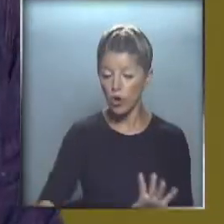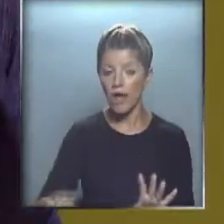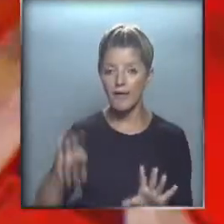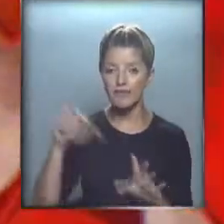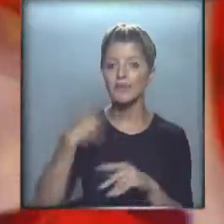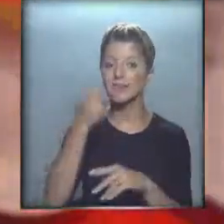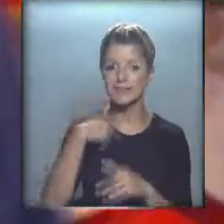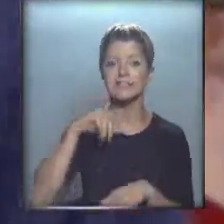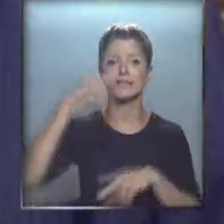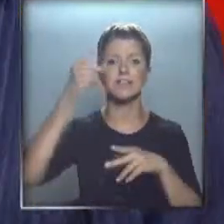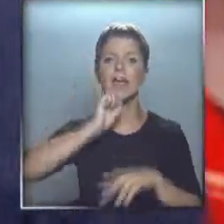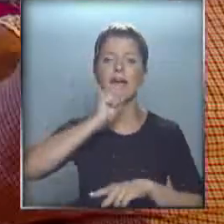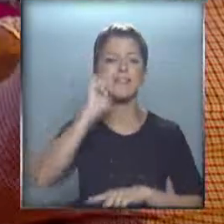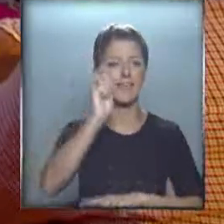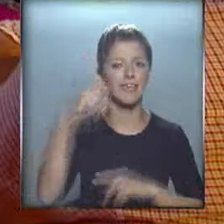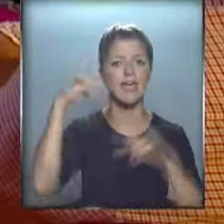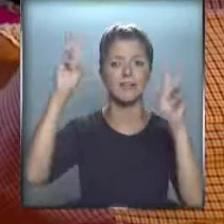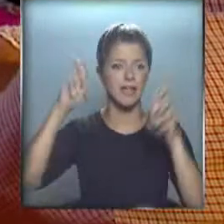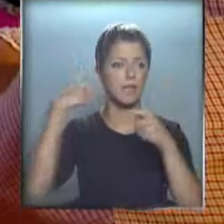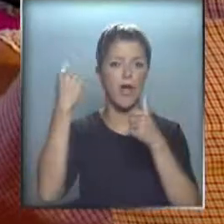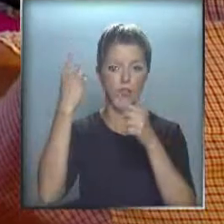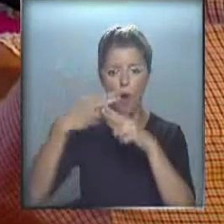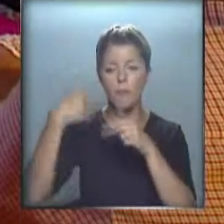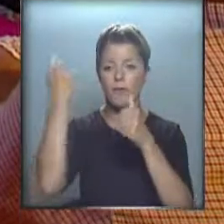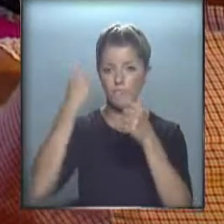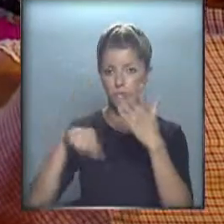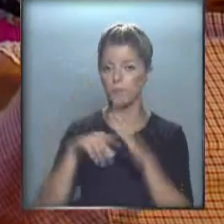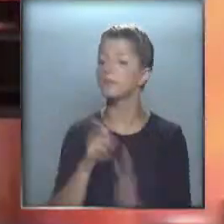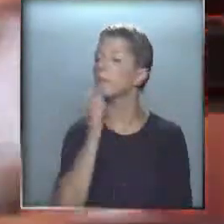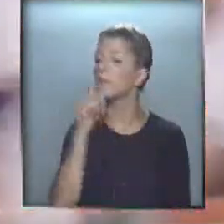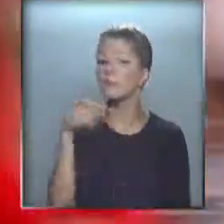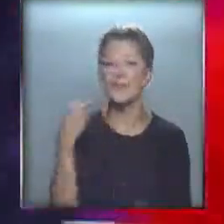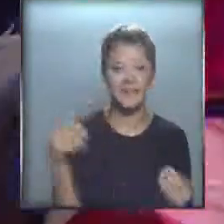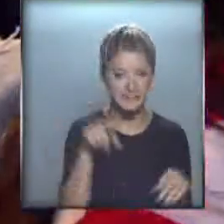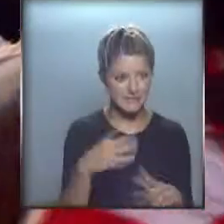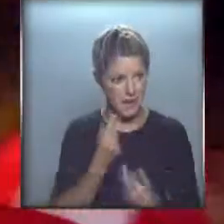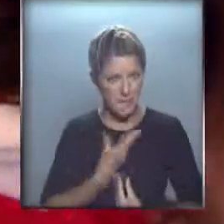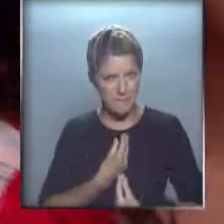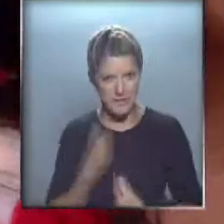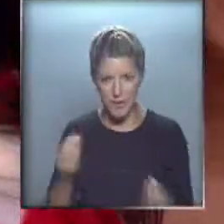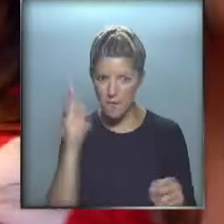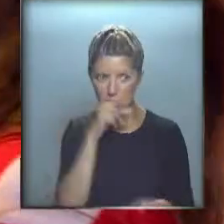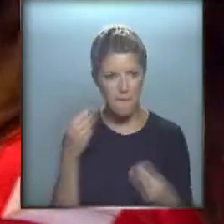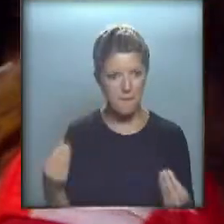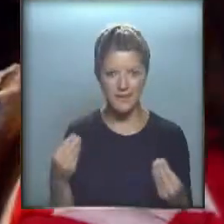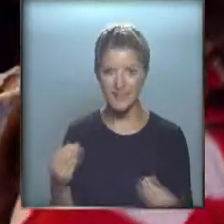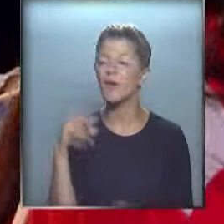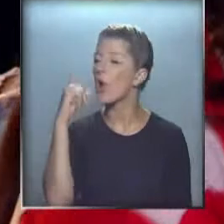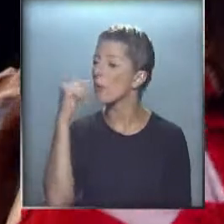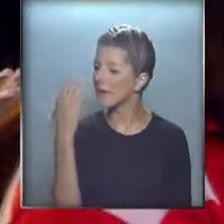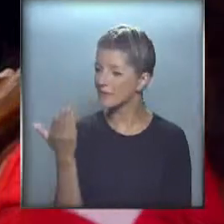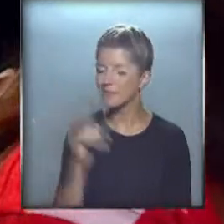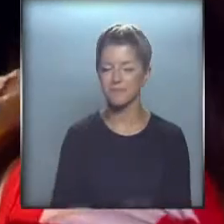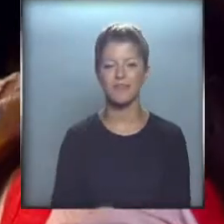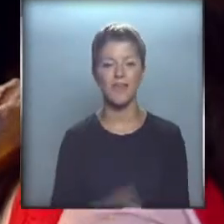el tema, todo, toda la está información. Buenísimo. ¿Qué aplicaciones usan? ¡Qué miedo que hay acá, yo... chicas! Caballero. Yo, la